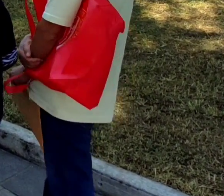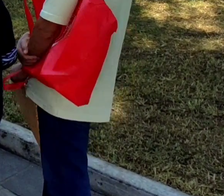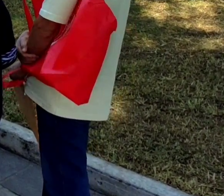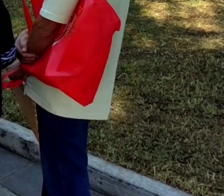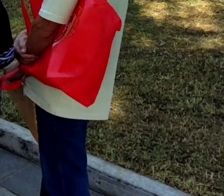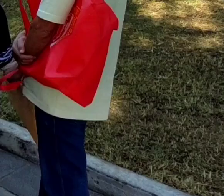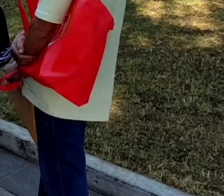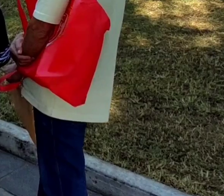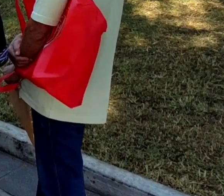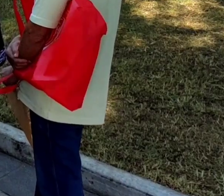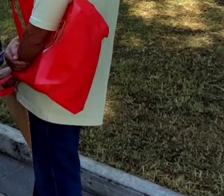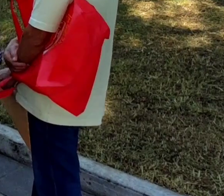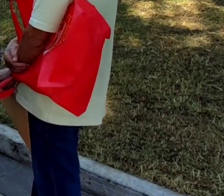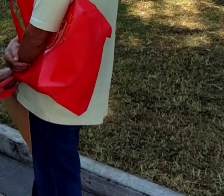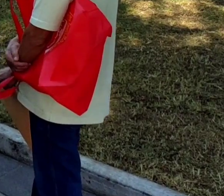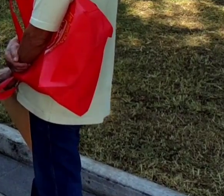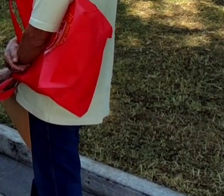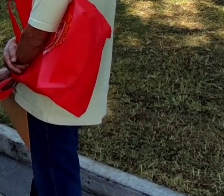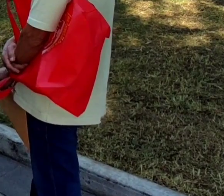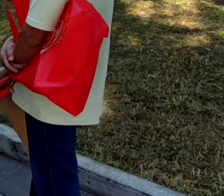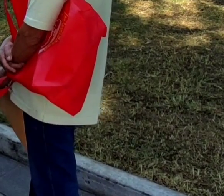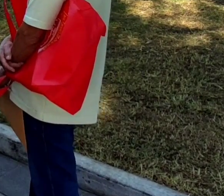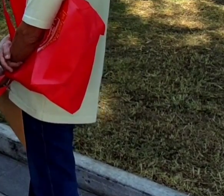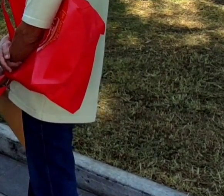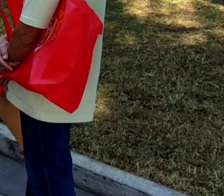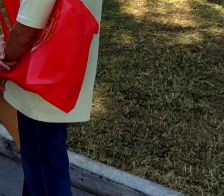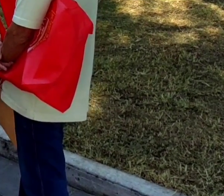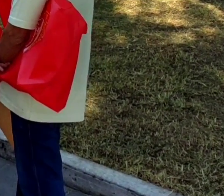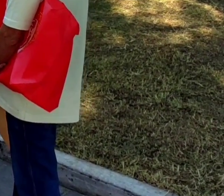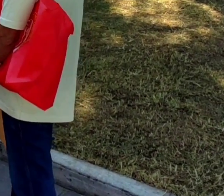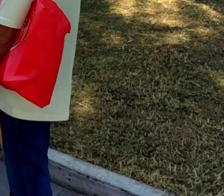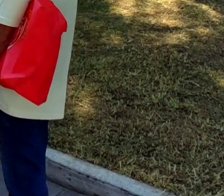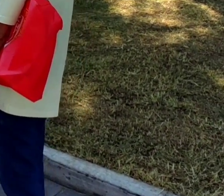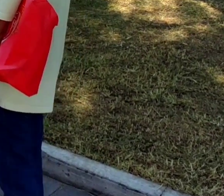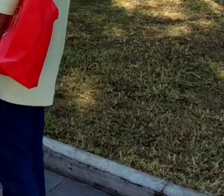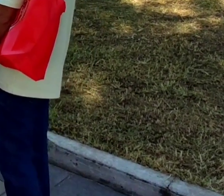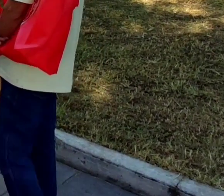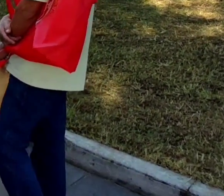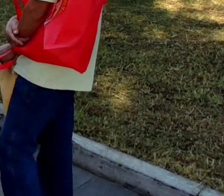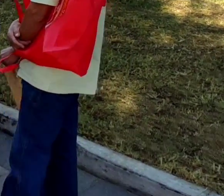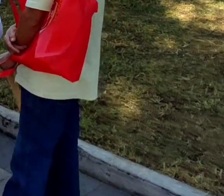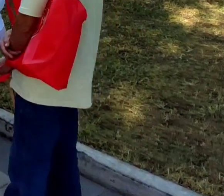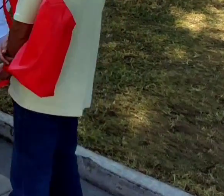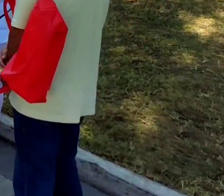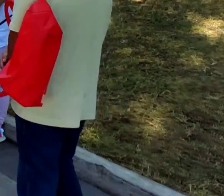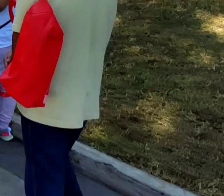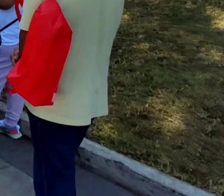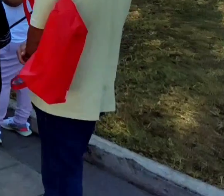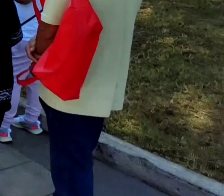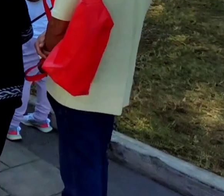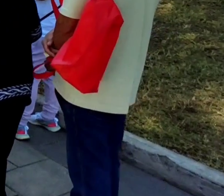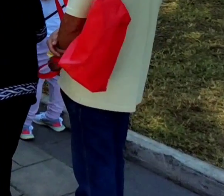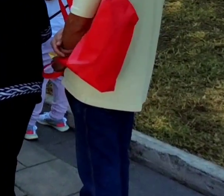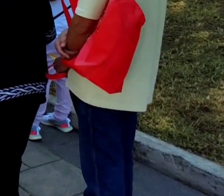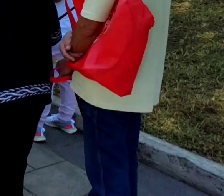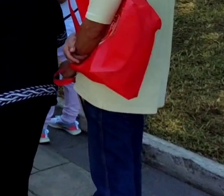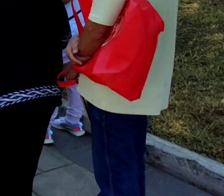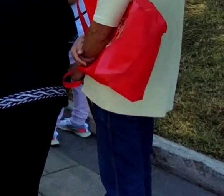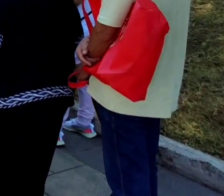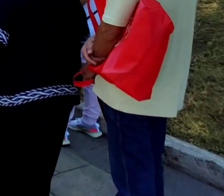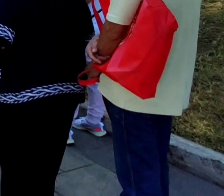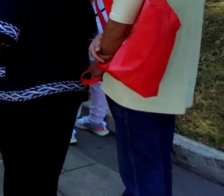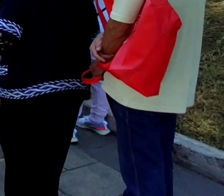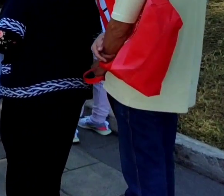que conlleva para que vaya a recoger la tarjeta del bienestar. Además, le recuerdo, ya están